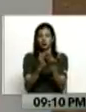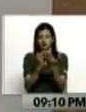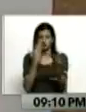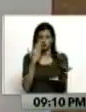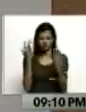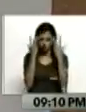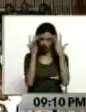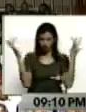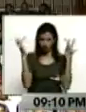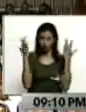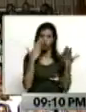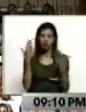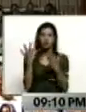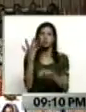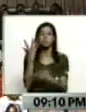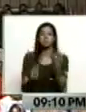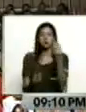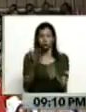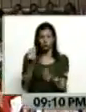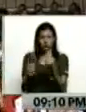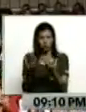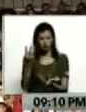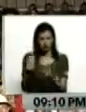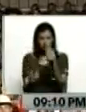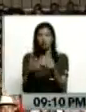Serra en maturín maturín